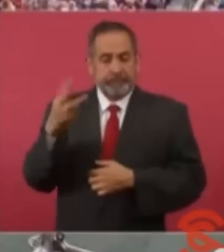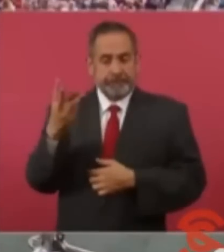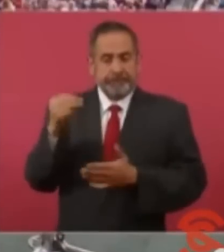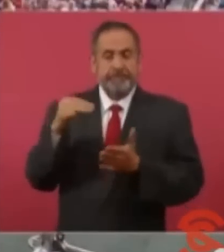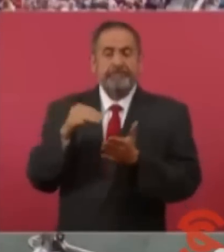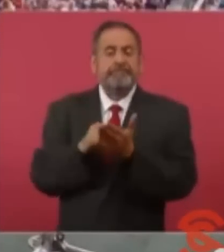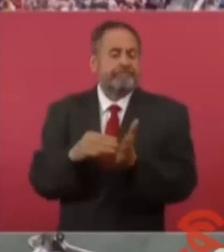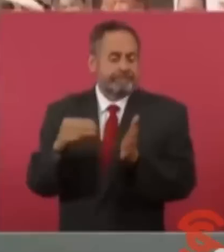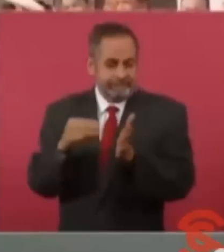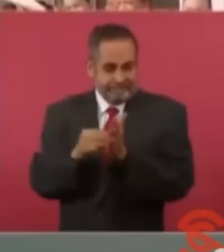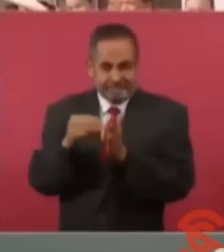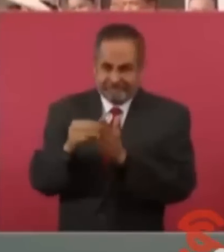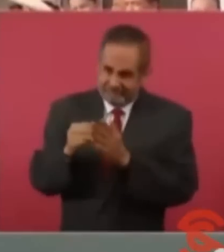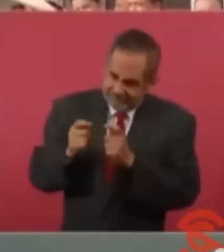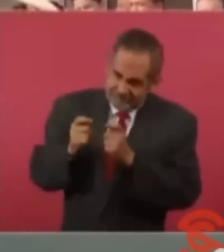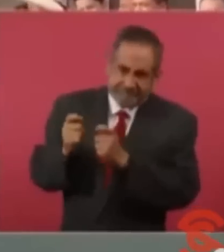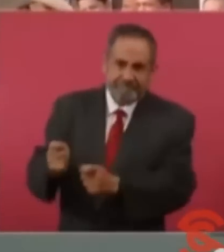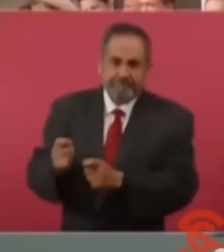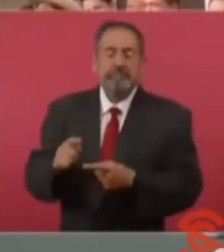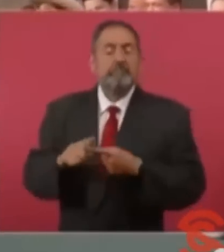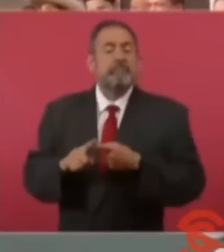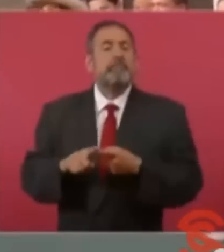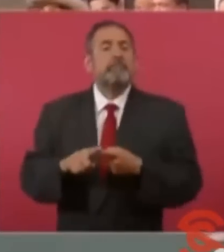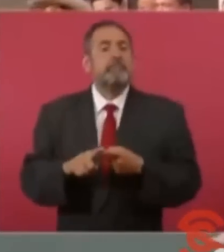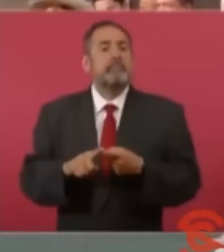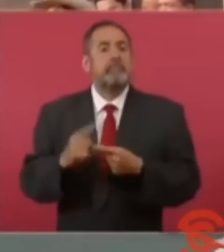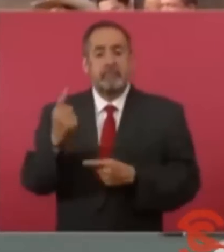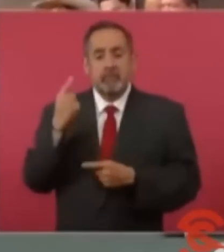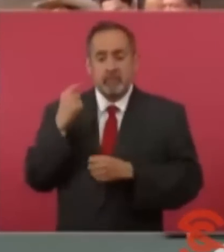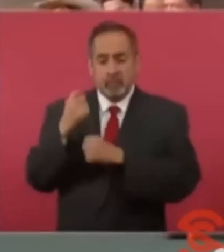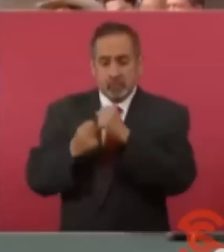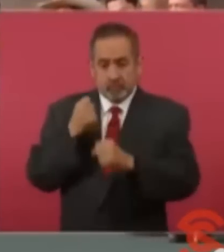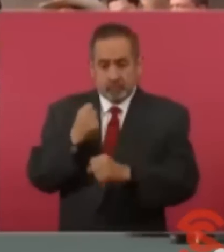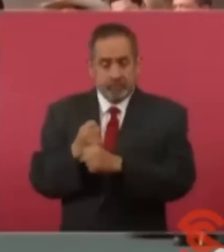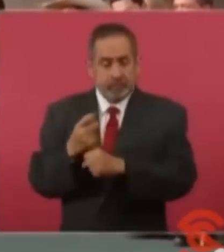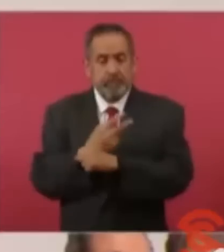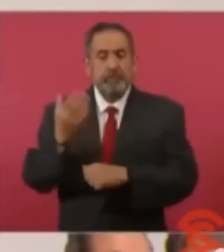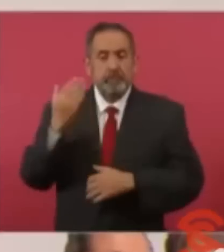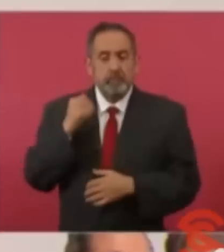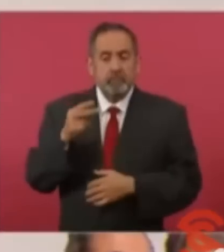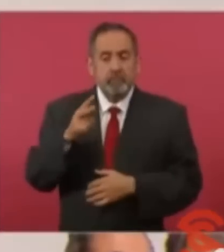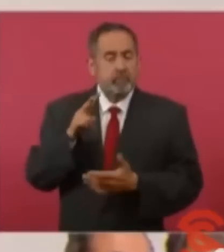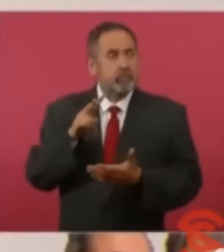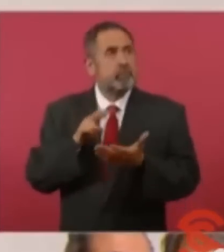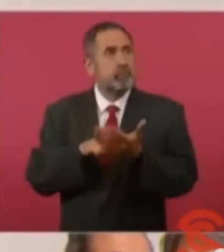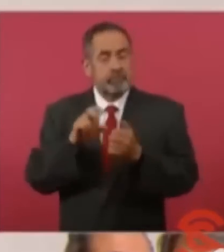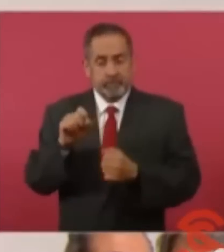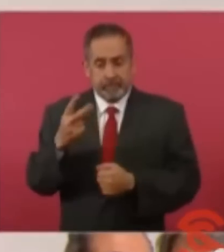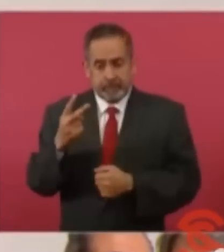183,000 millones. Y en el año pasado, 2022,